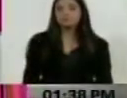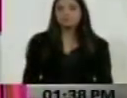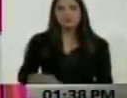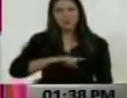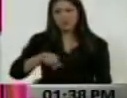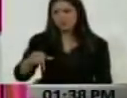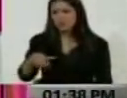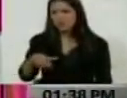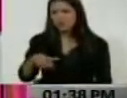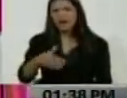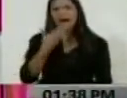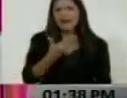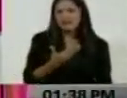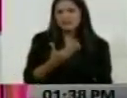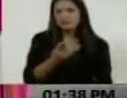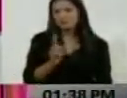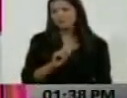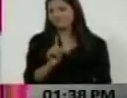que agradecer a Obama,